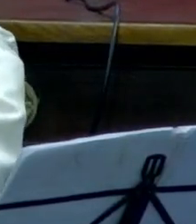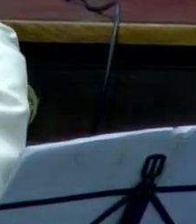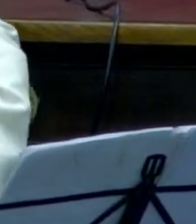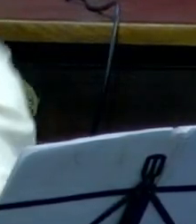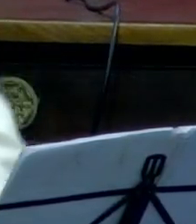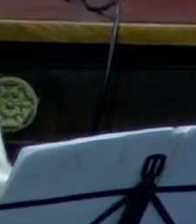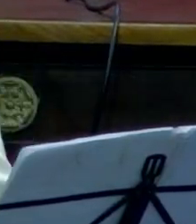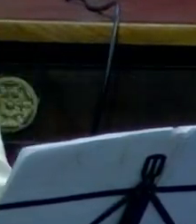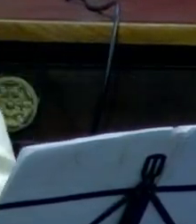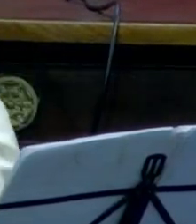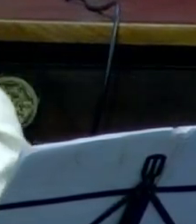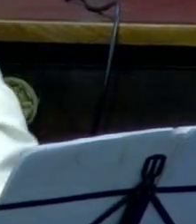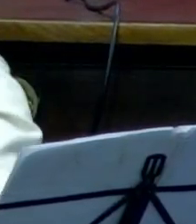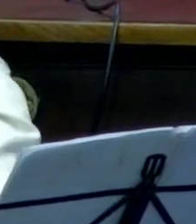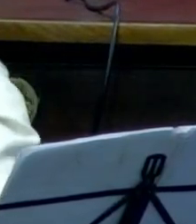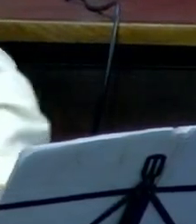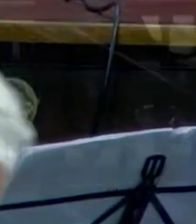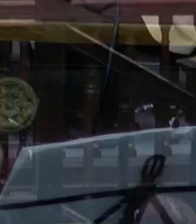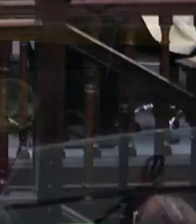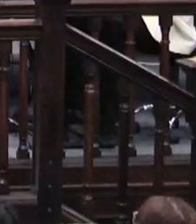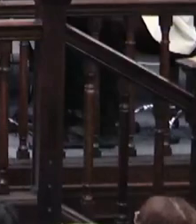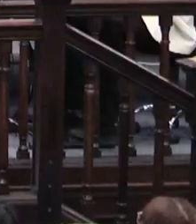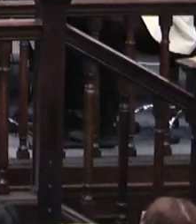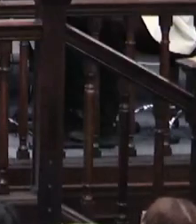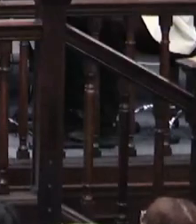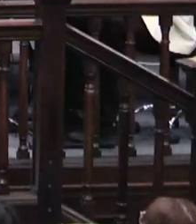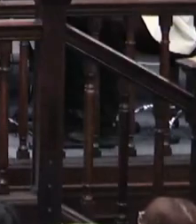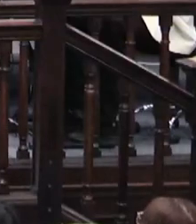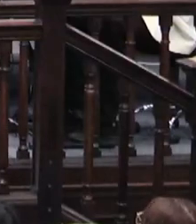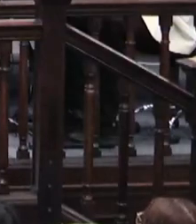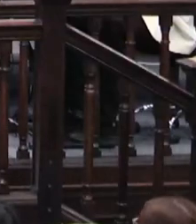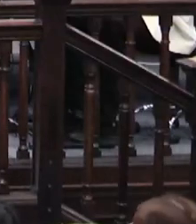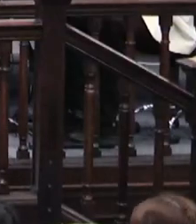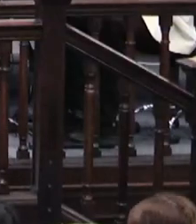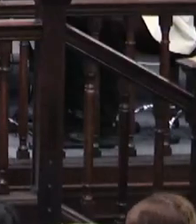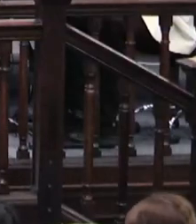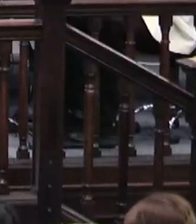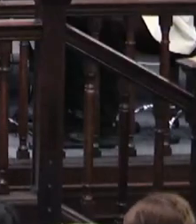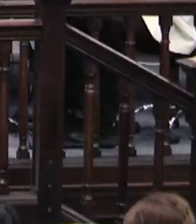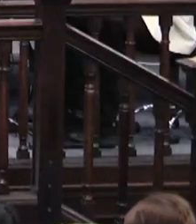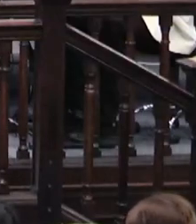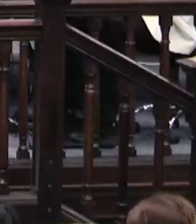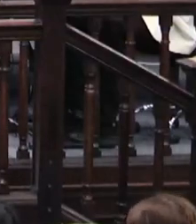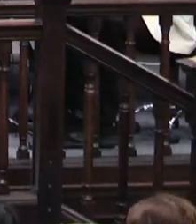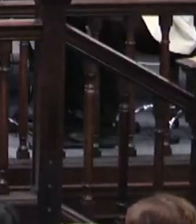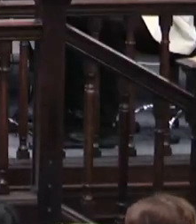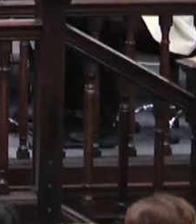Ahorrar. A secretar también. Hay que aprender a muchas cosas. Bueno, para eso.